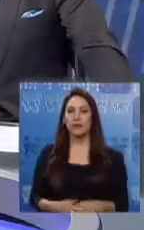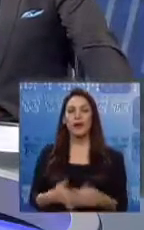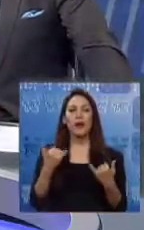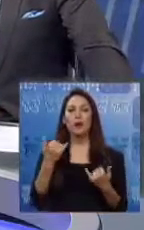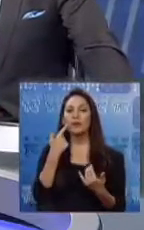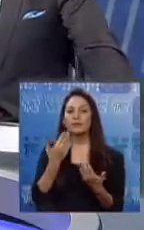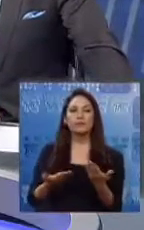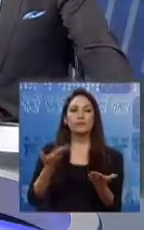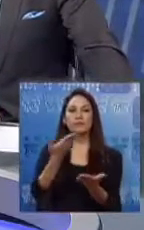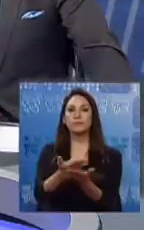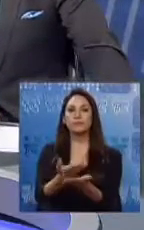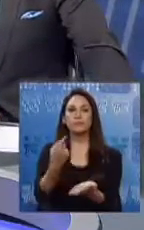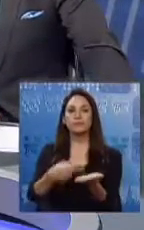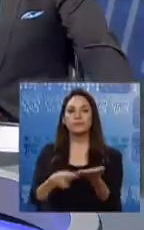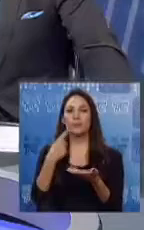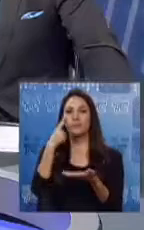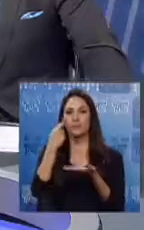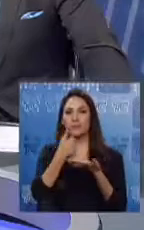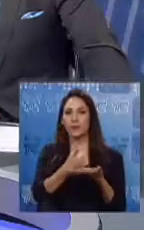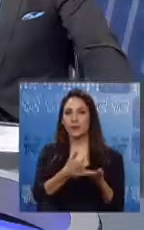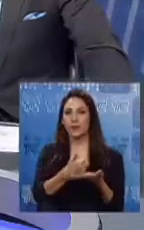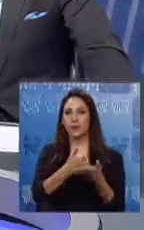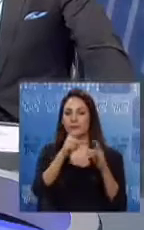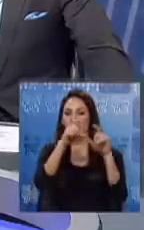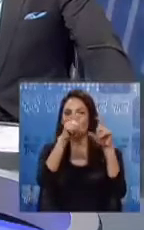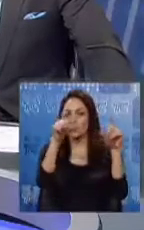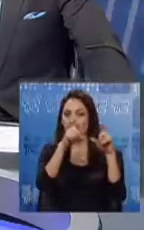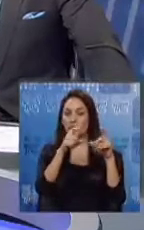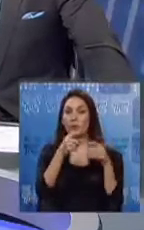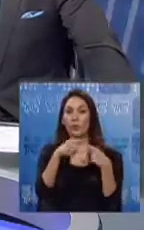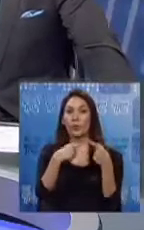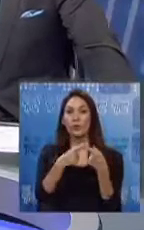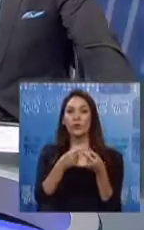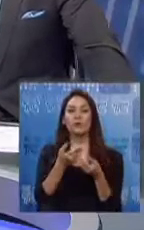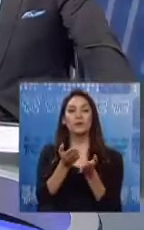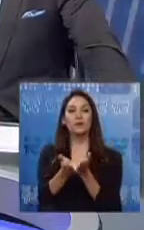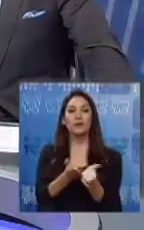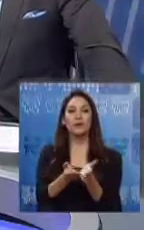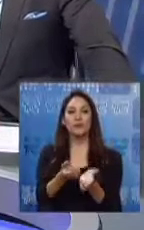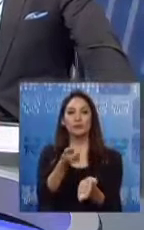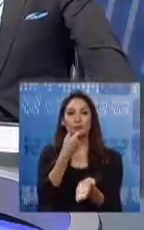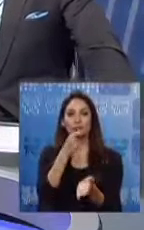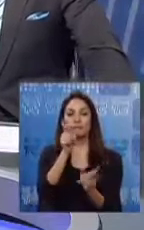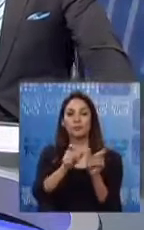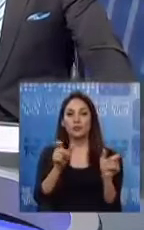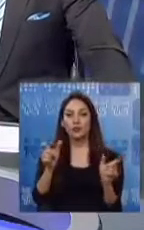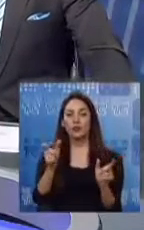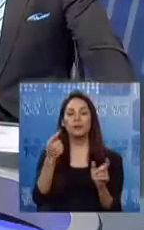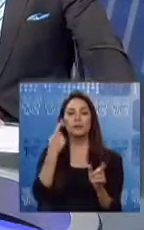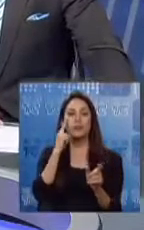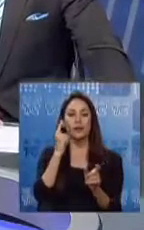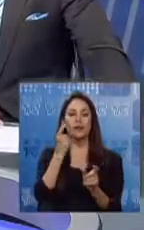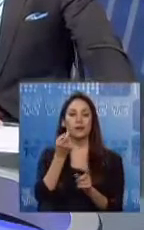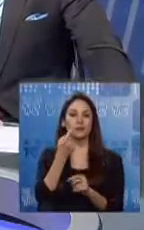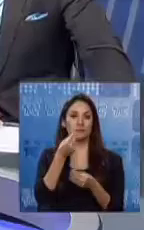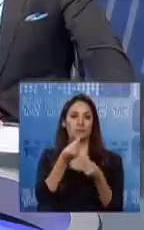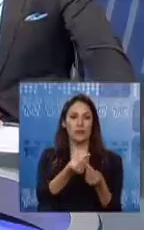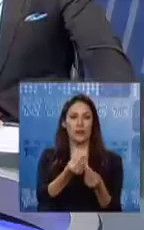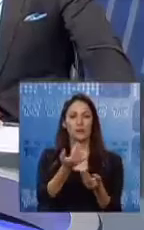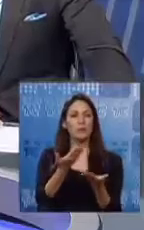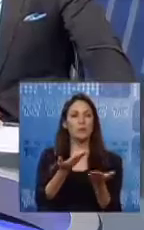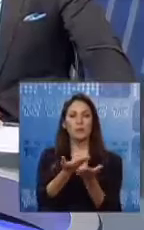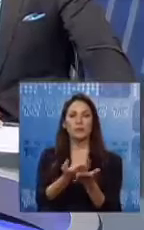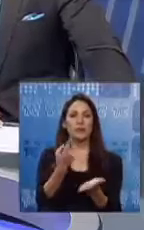plantea, entre otras cosas, beneficios para las empresas que brinden servicios de medicina prepagada a sus trabajadores. Conozcamos más de los detalles de la